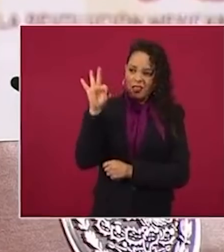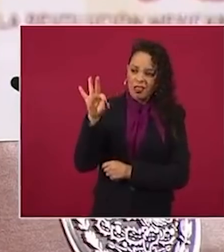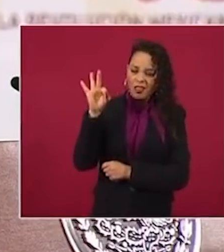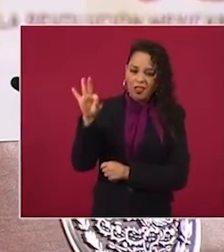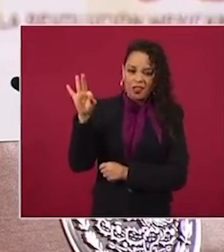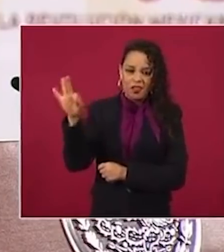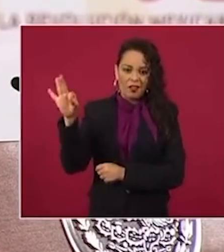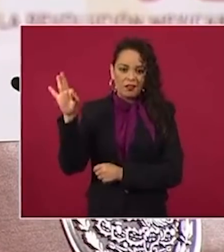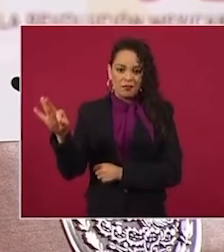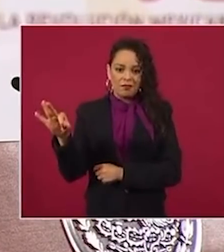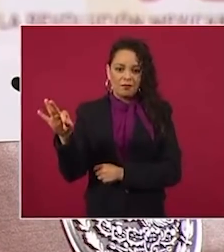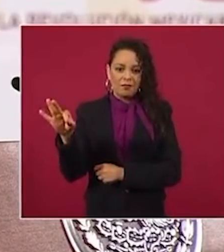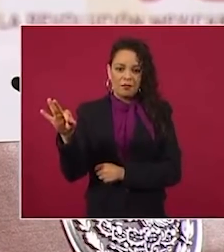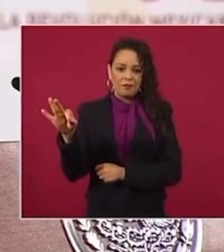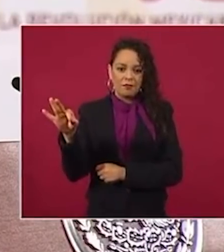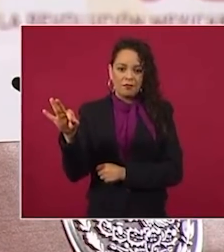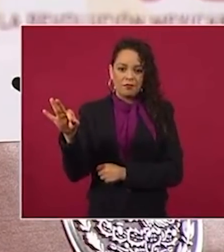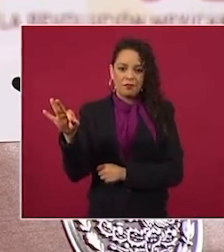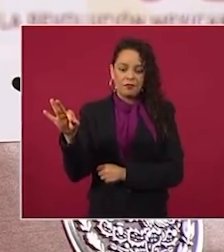cualquier situación,